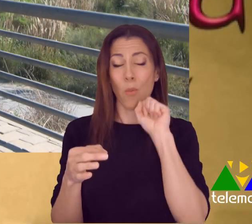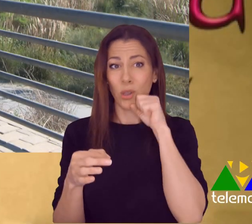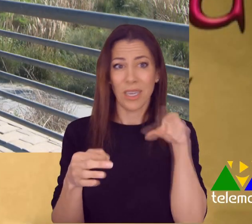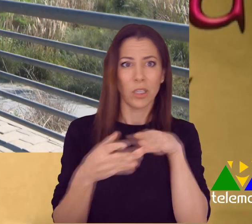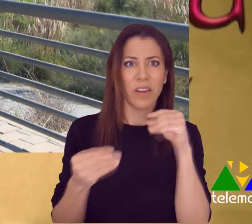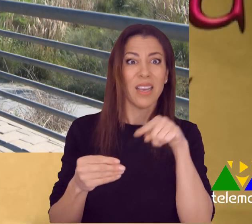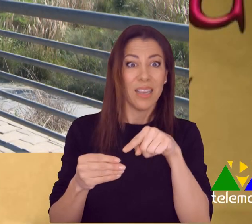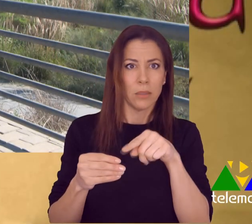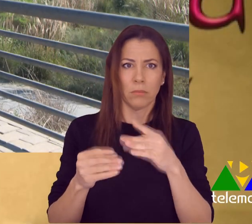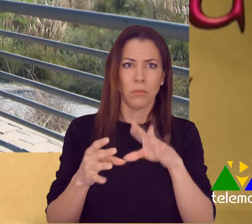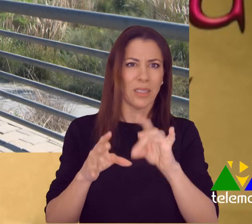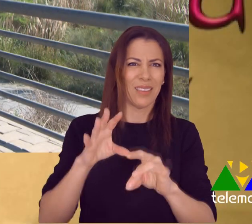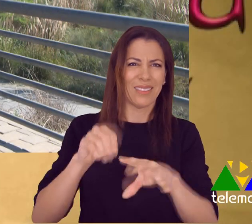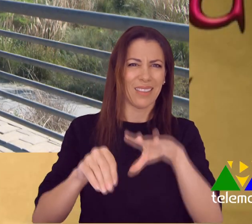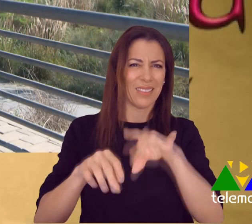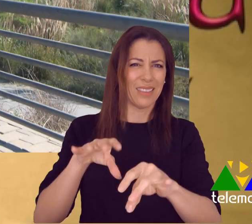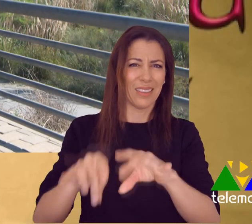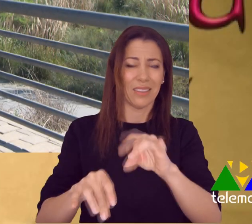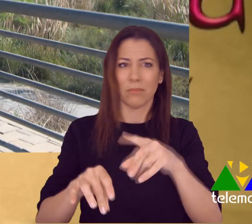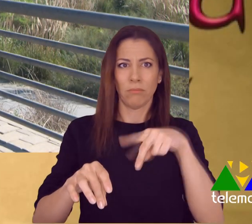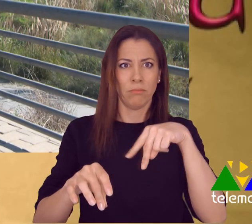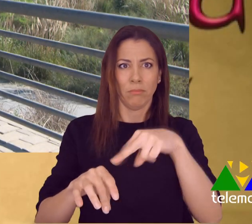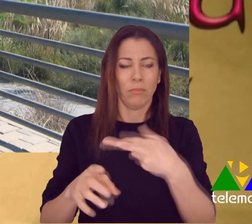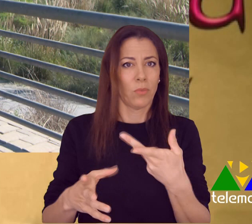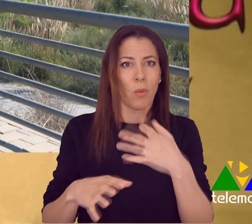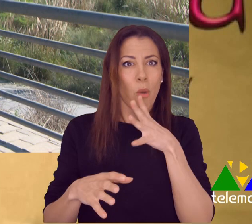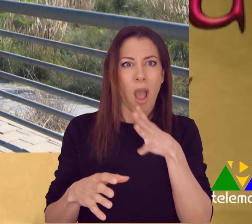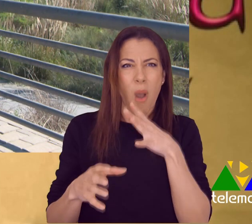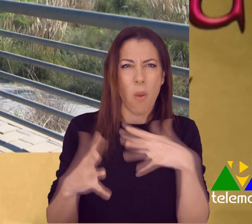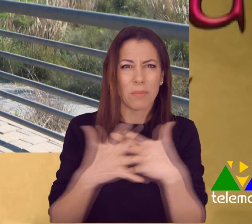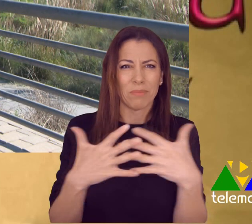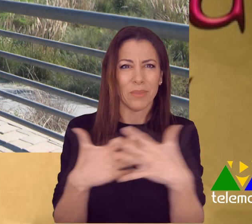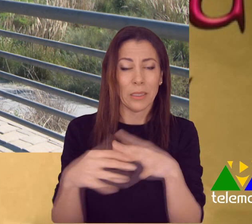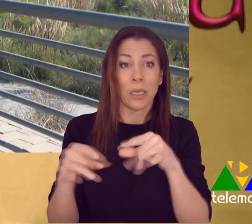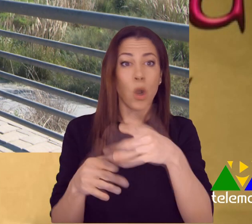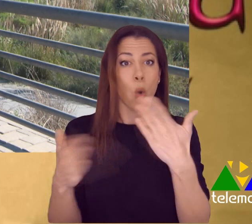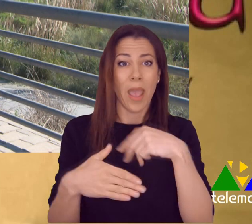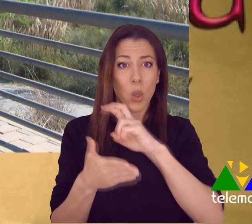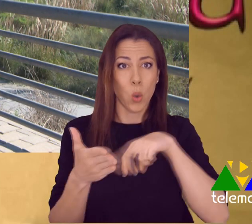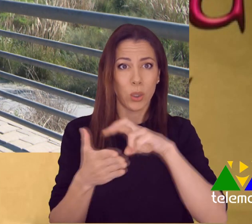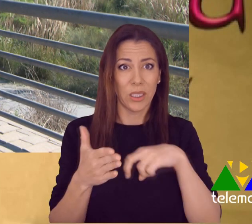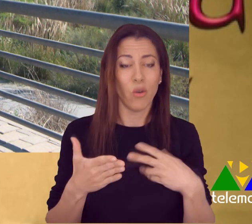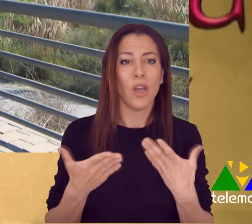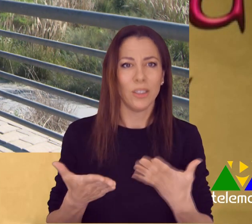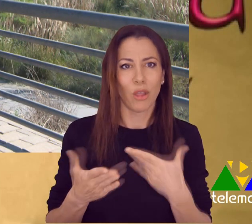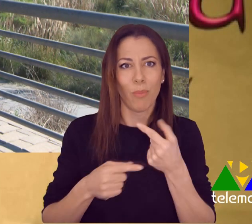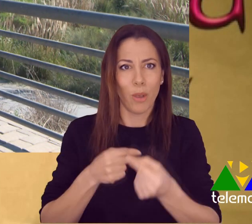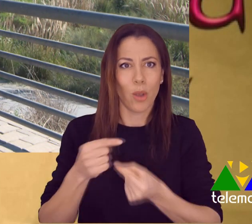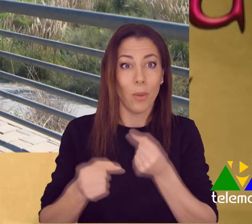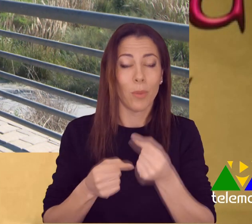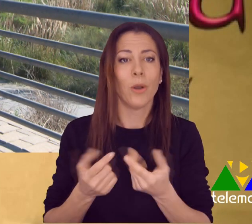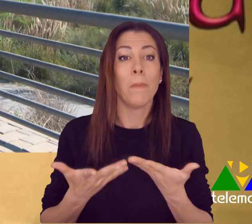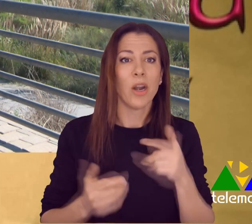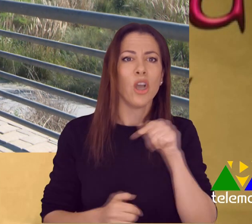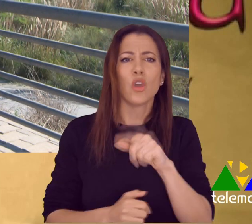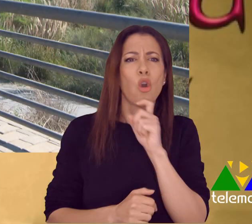eran zonas pantanosas. Sí, no existía, eran zonas montuosas que decían zonas pantanosas que no estaban en cultivo. Era una vega muy pequeñita. Valor, ¿no? Y